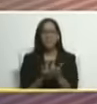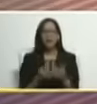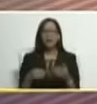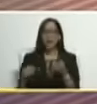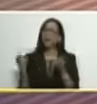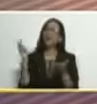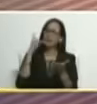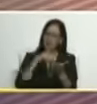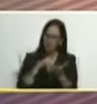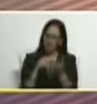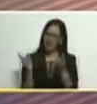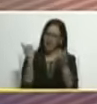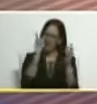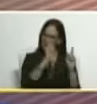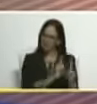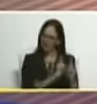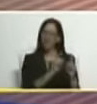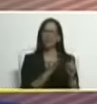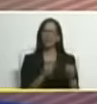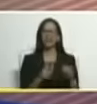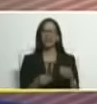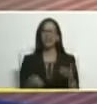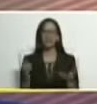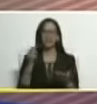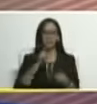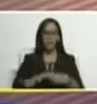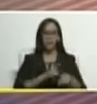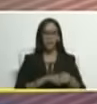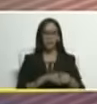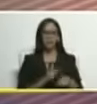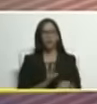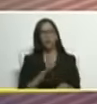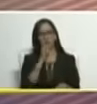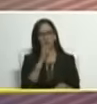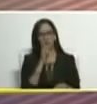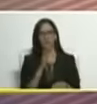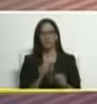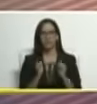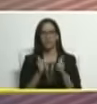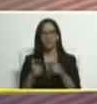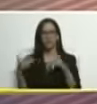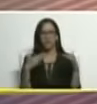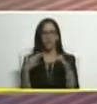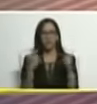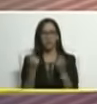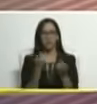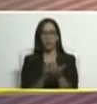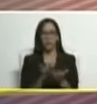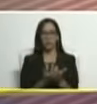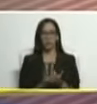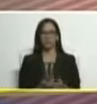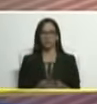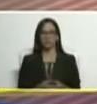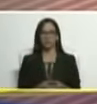vez al regreso de los peores tiempos del inicio de la guerra económica.